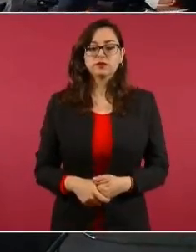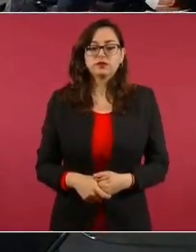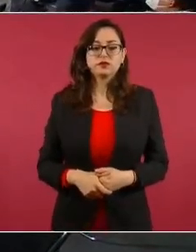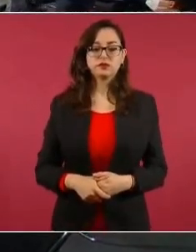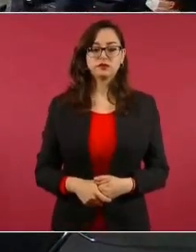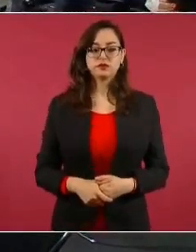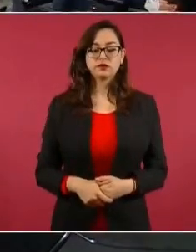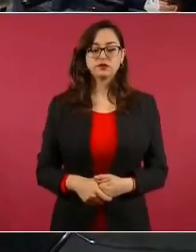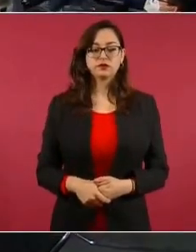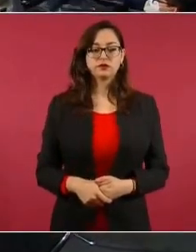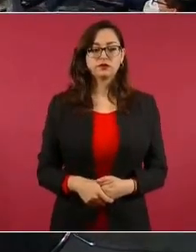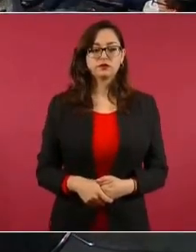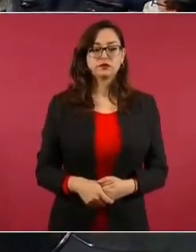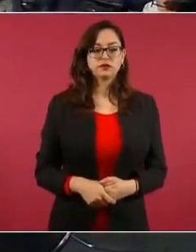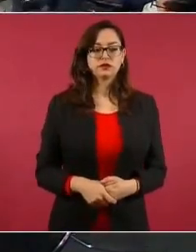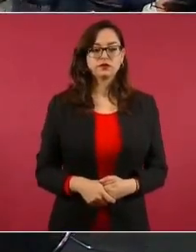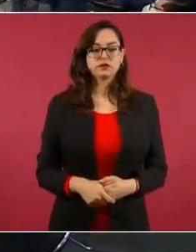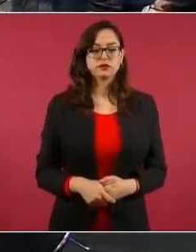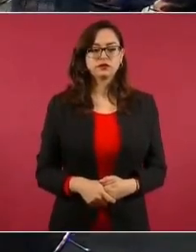¿Cómo dice?